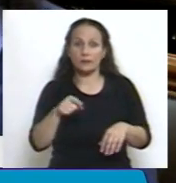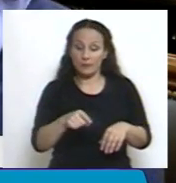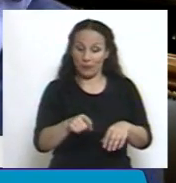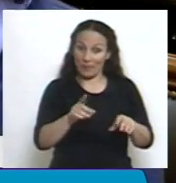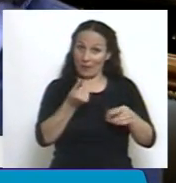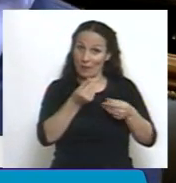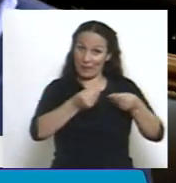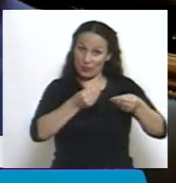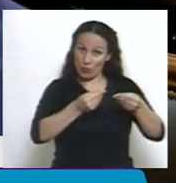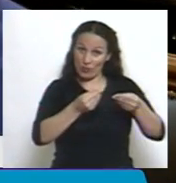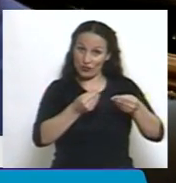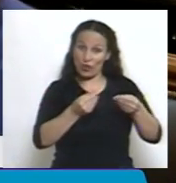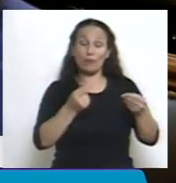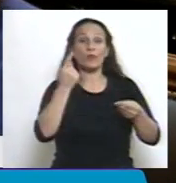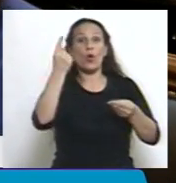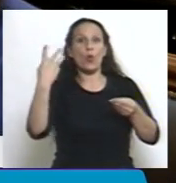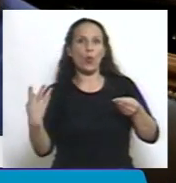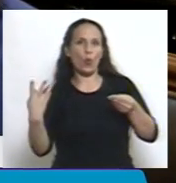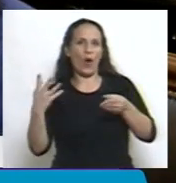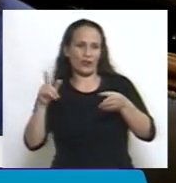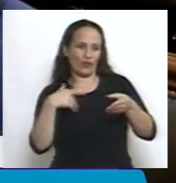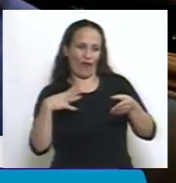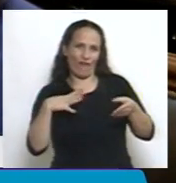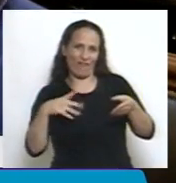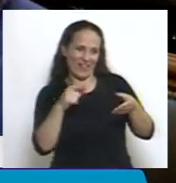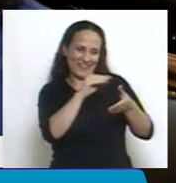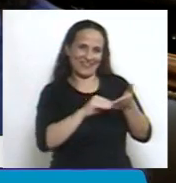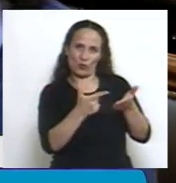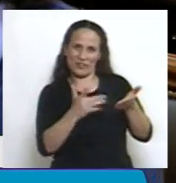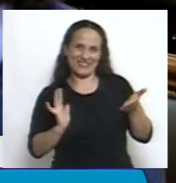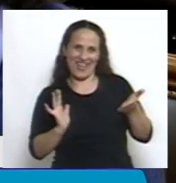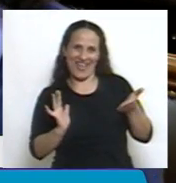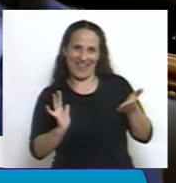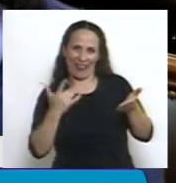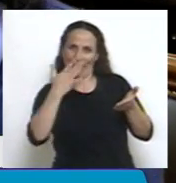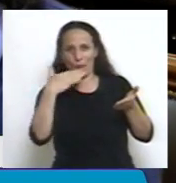cuarto del presupuesto por afuera de la ley de presupuesto. Solamente en 2